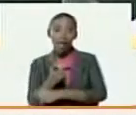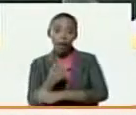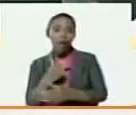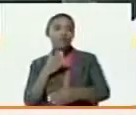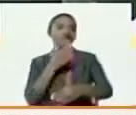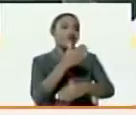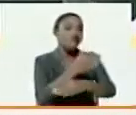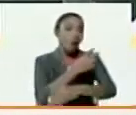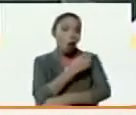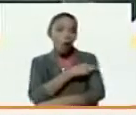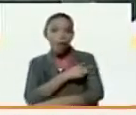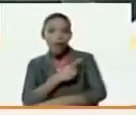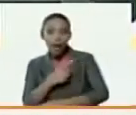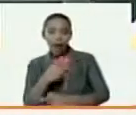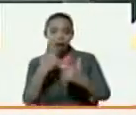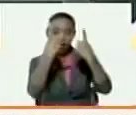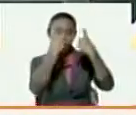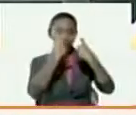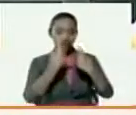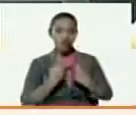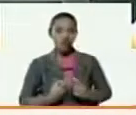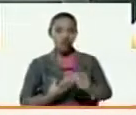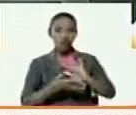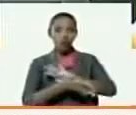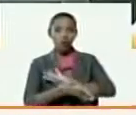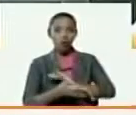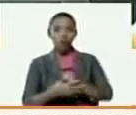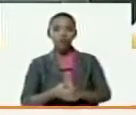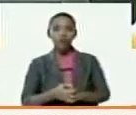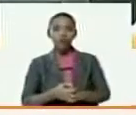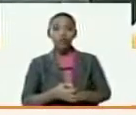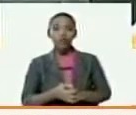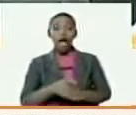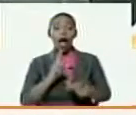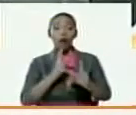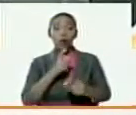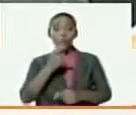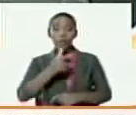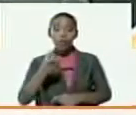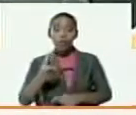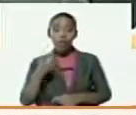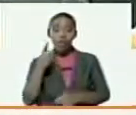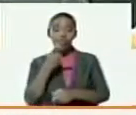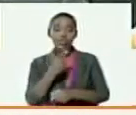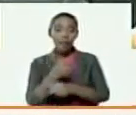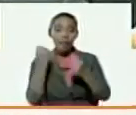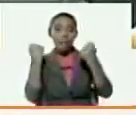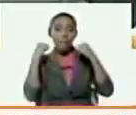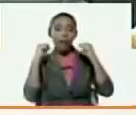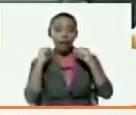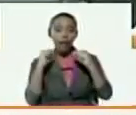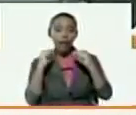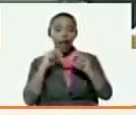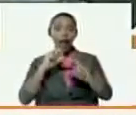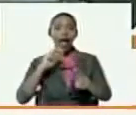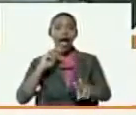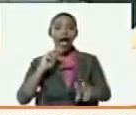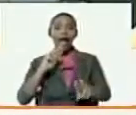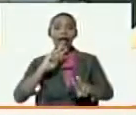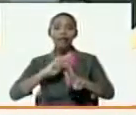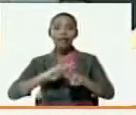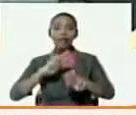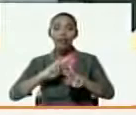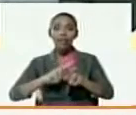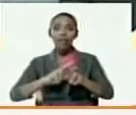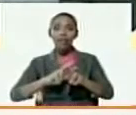evaluados las personas con signos de infección respiratoria deben practicar lo que se llama la etiqueta de la tos que implica